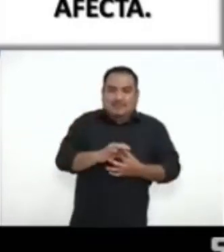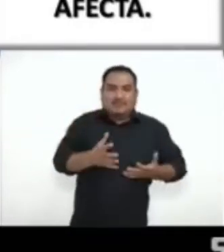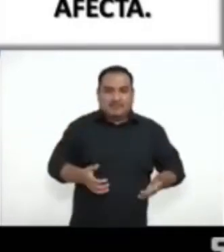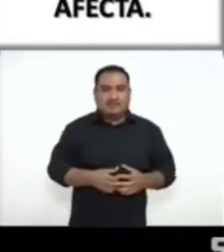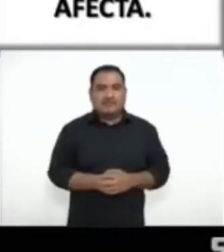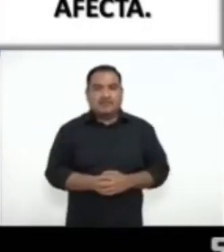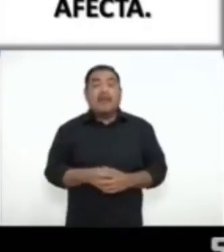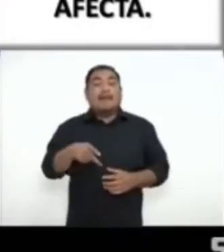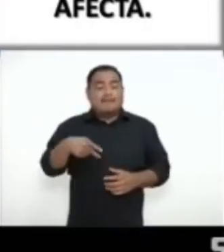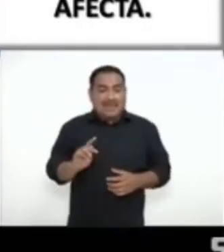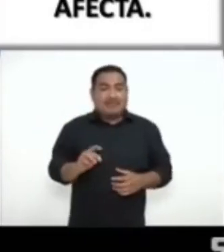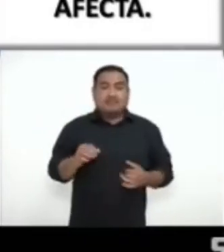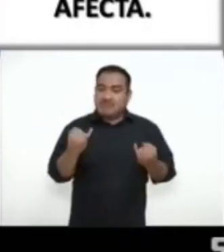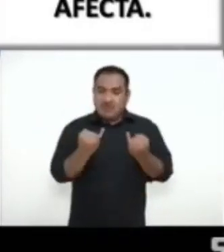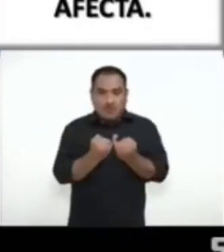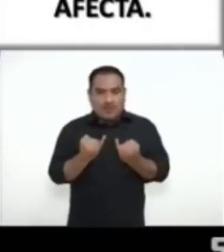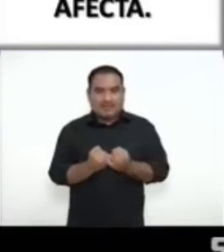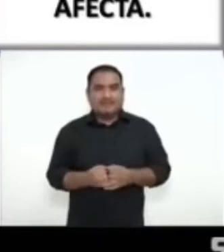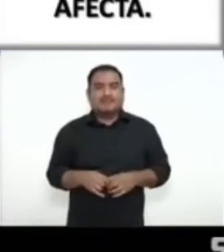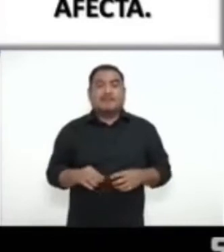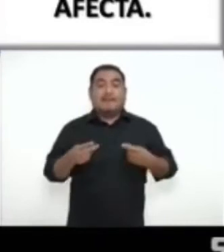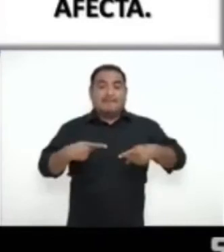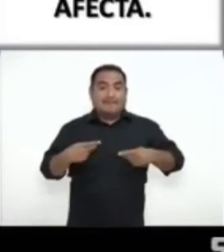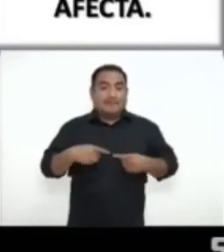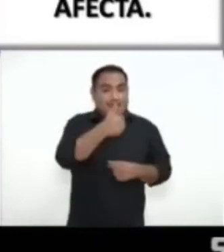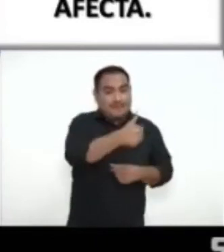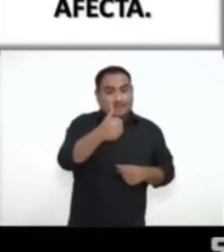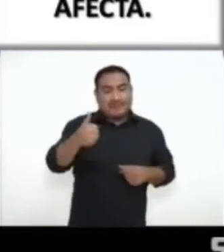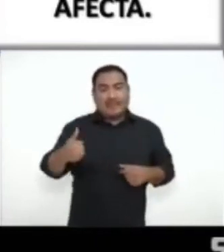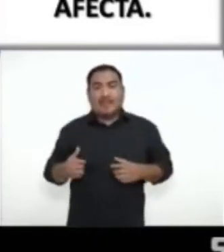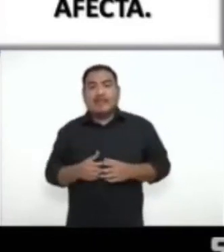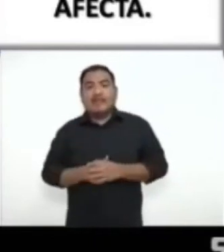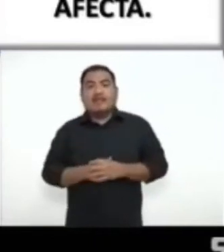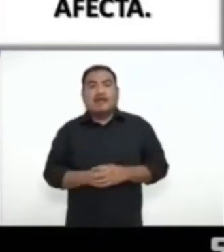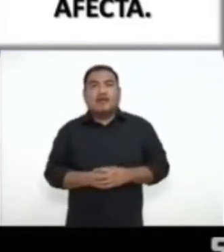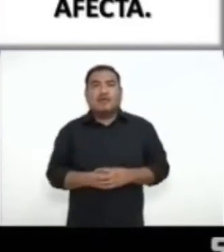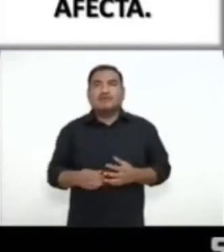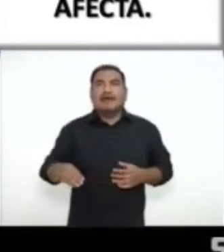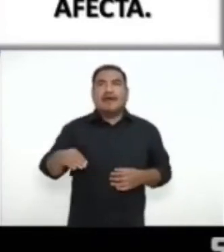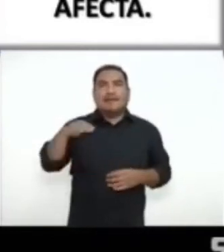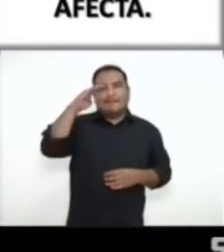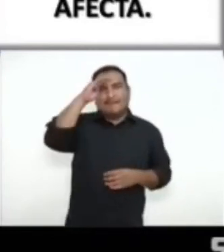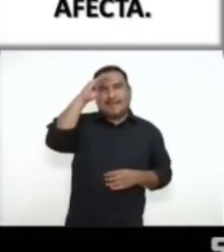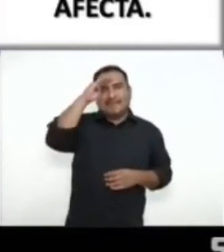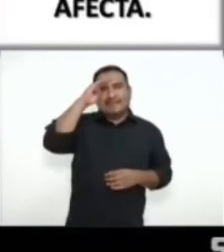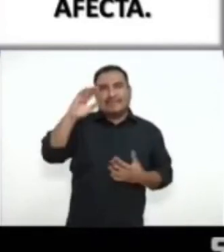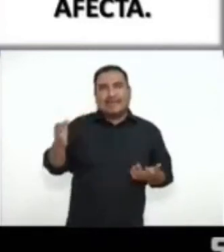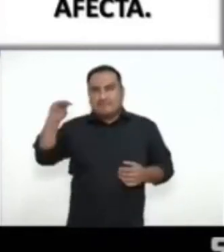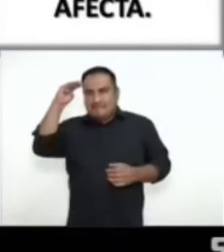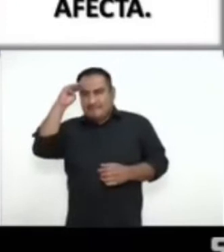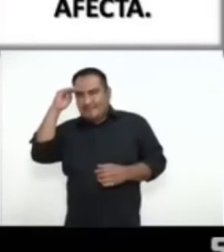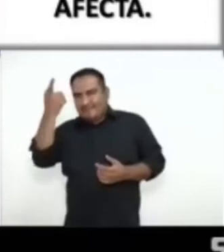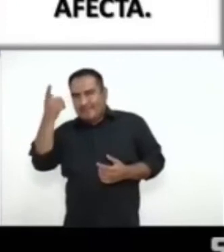de contento, si usted evoca un pensamiento, un recuerdo